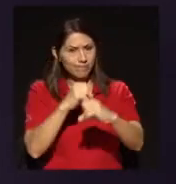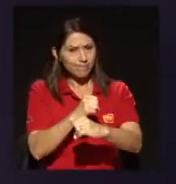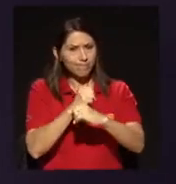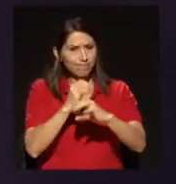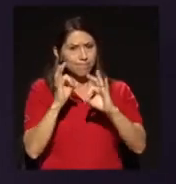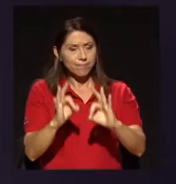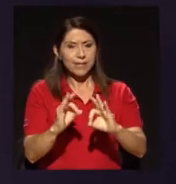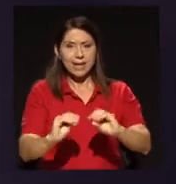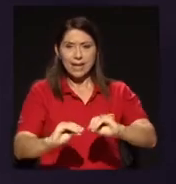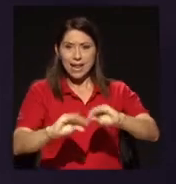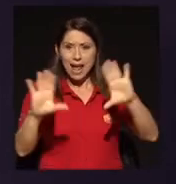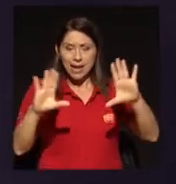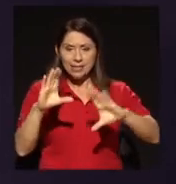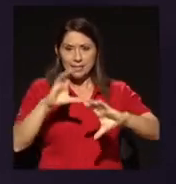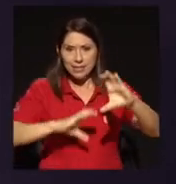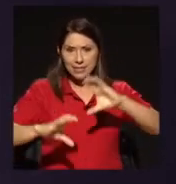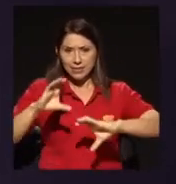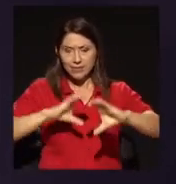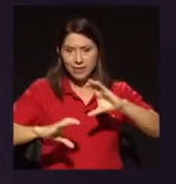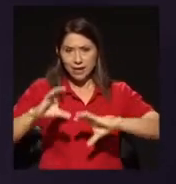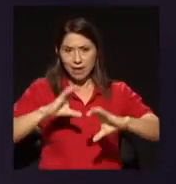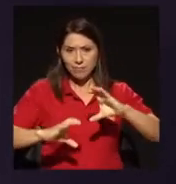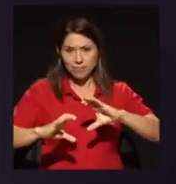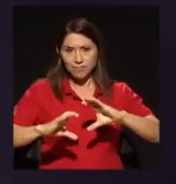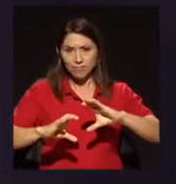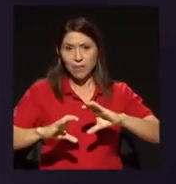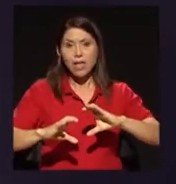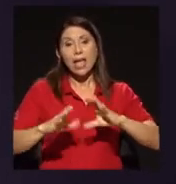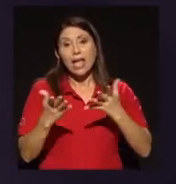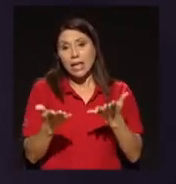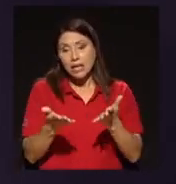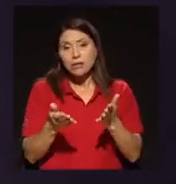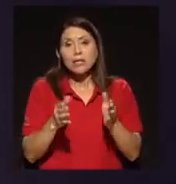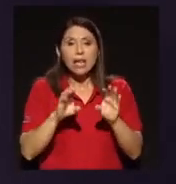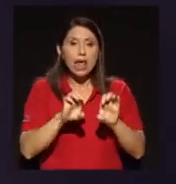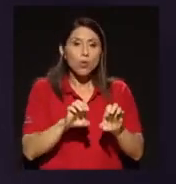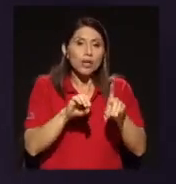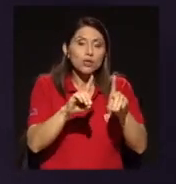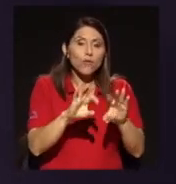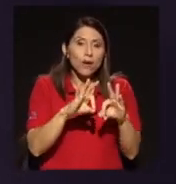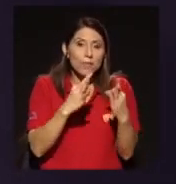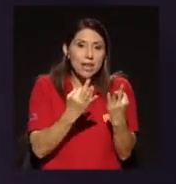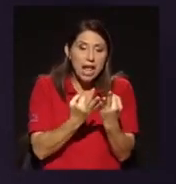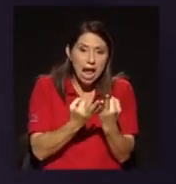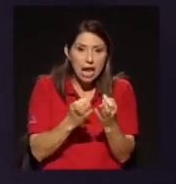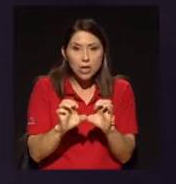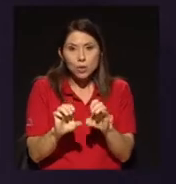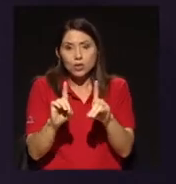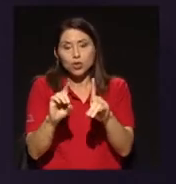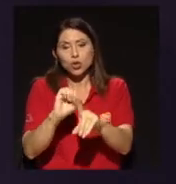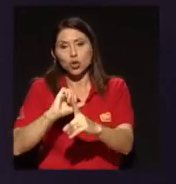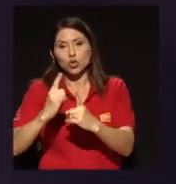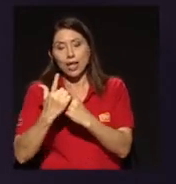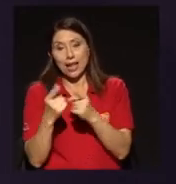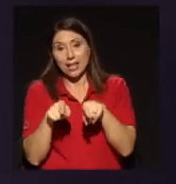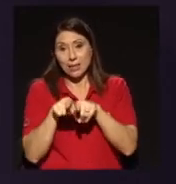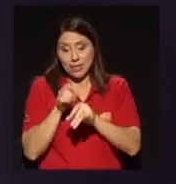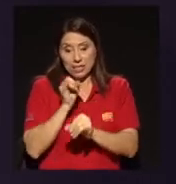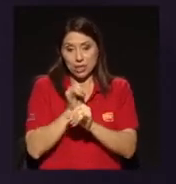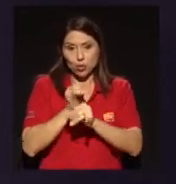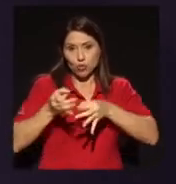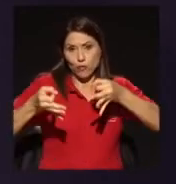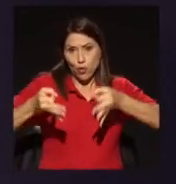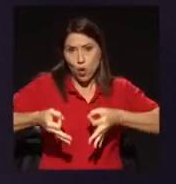clara, científica, tanto en la educación familiar, social, como en la institucionalidad formal a